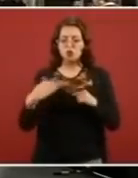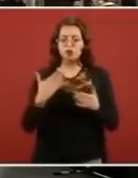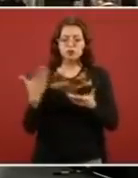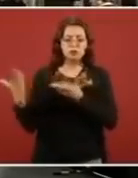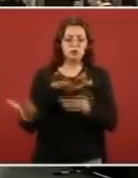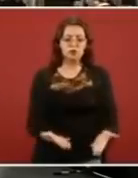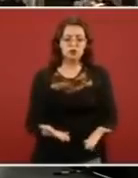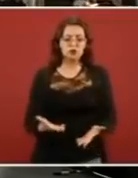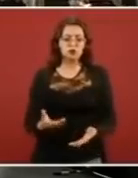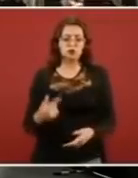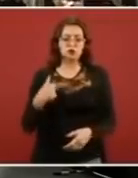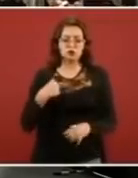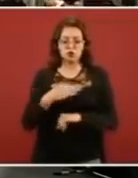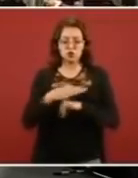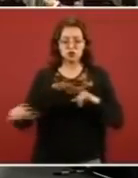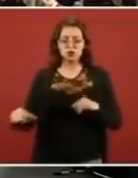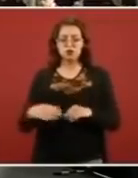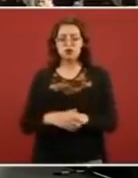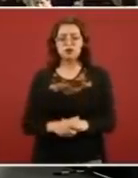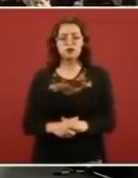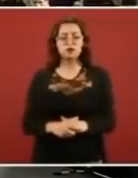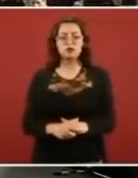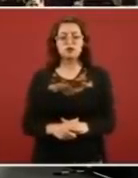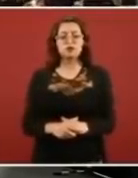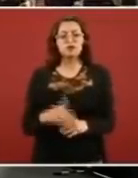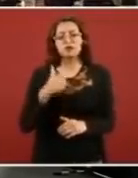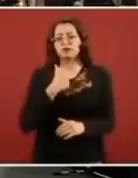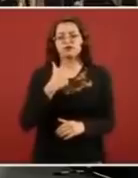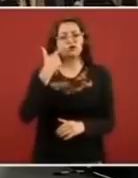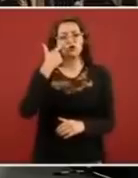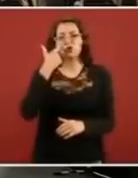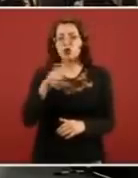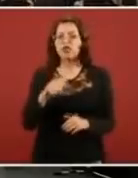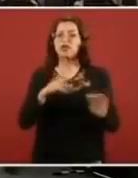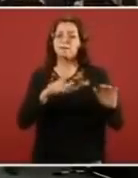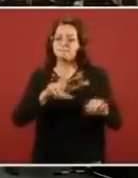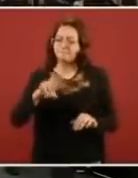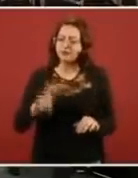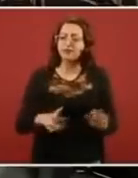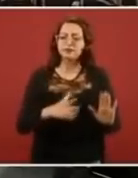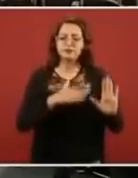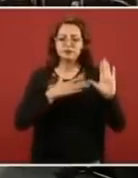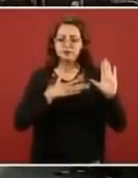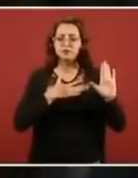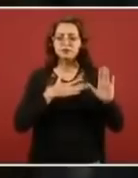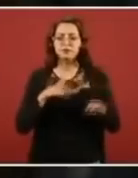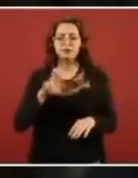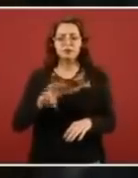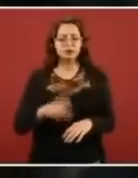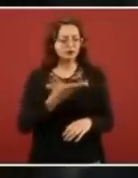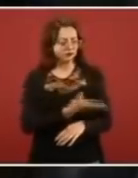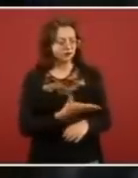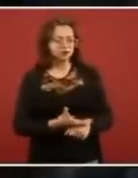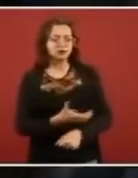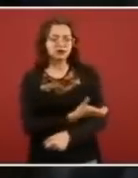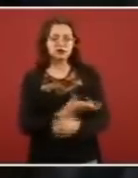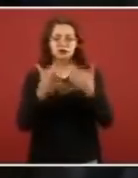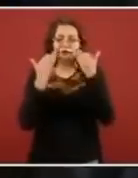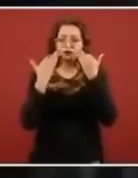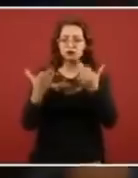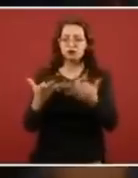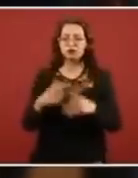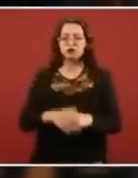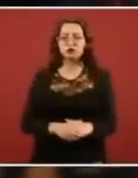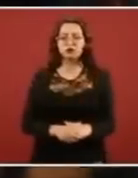mañanera. Es lamentable, yo no traía esta intención, de verdad, se lo juro, mi compañero está aquí de testigo de que